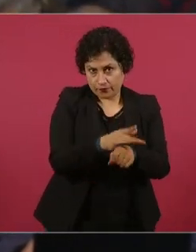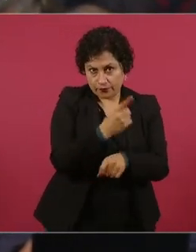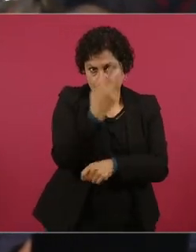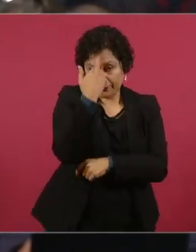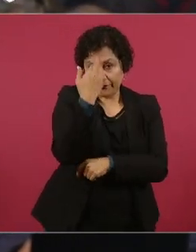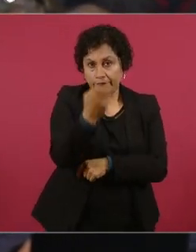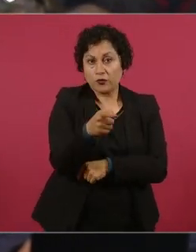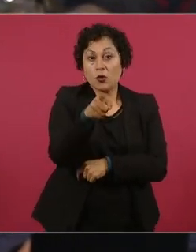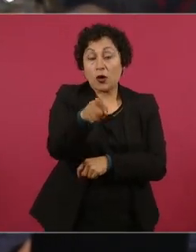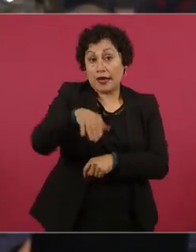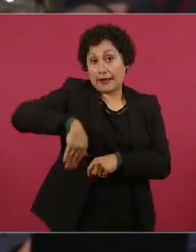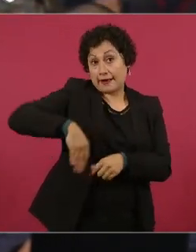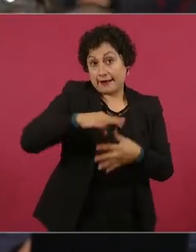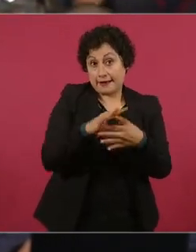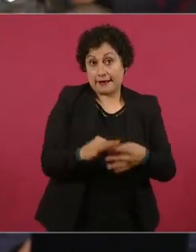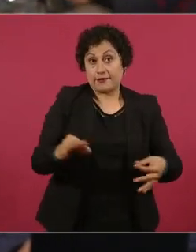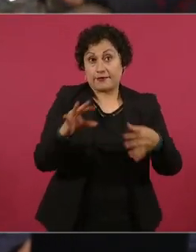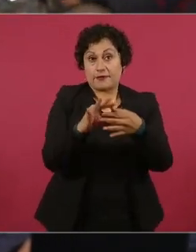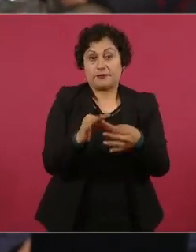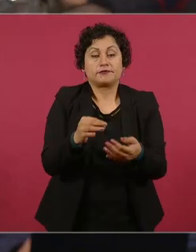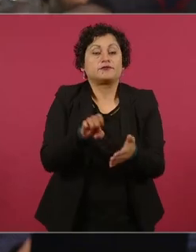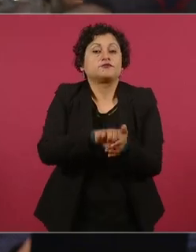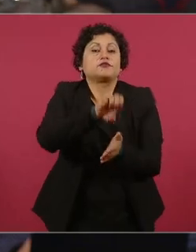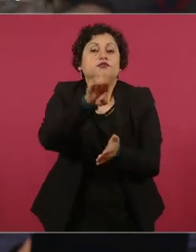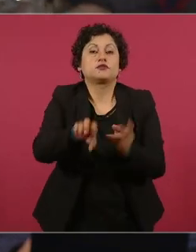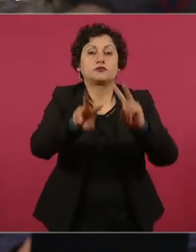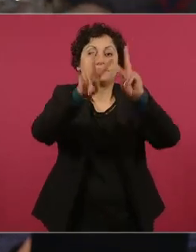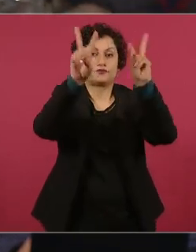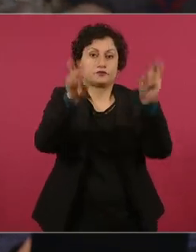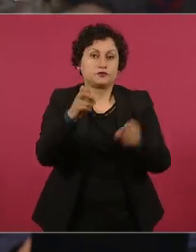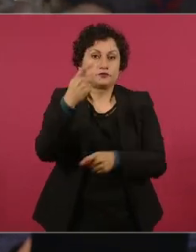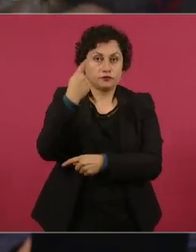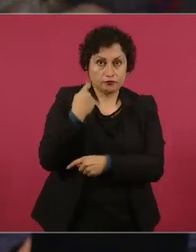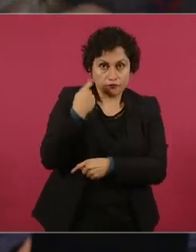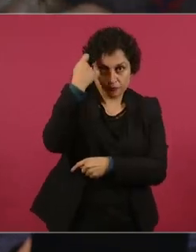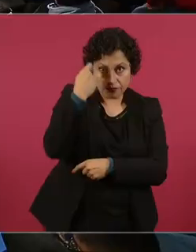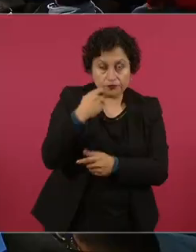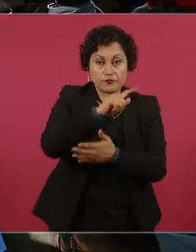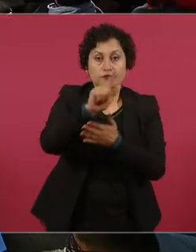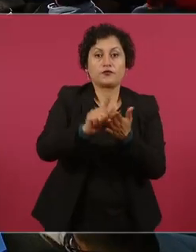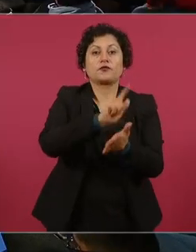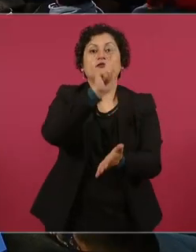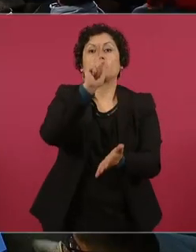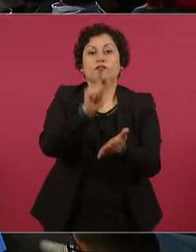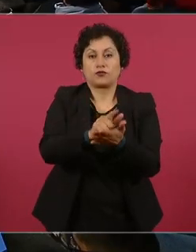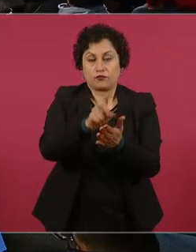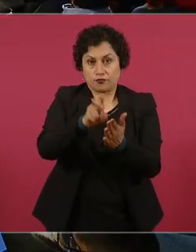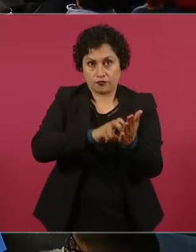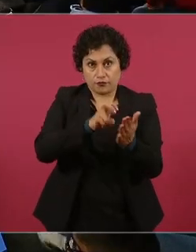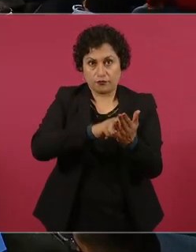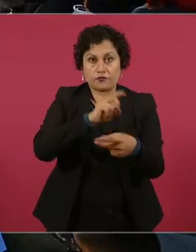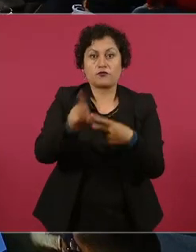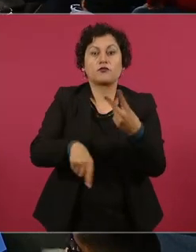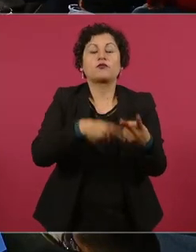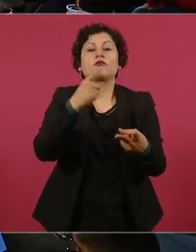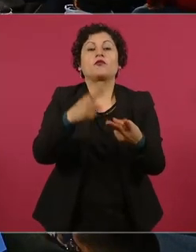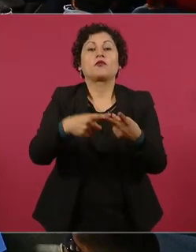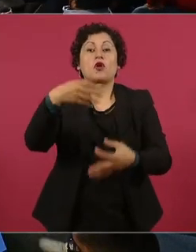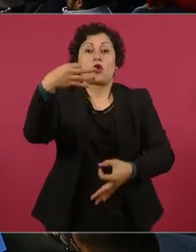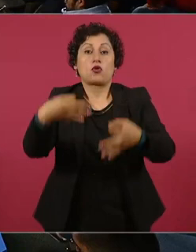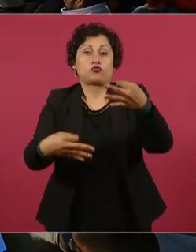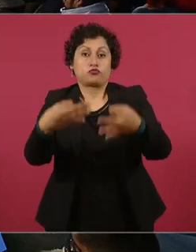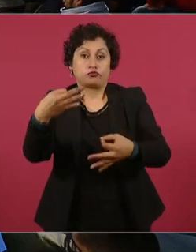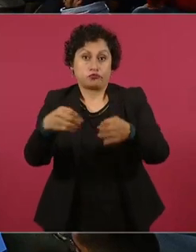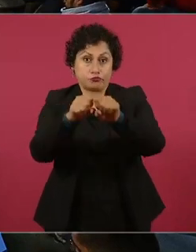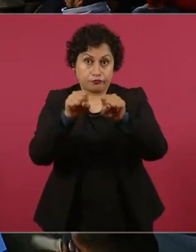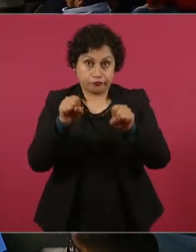a ser ahorita un tema lo que es pensiones, va a ser la reforma al Poder Judicial, va a ser otra vez la reforma en lo que es